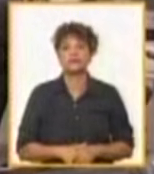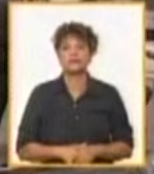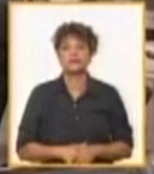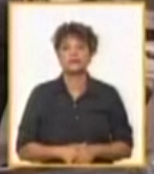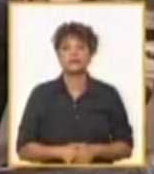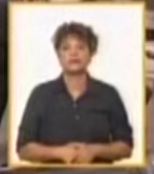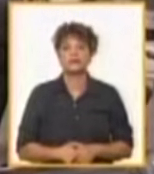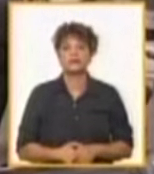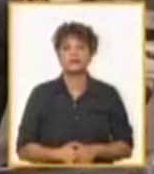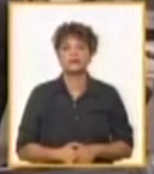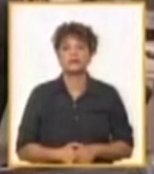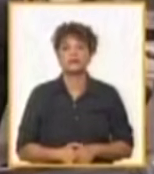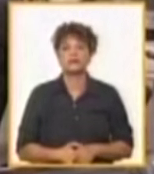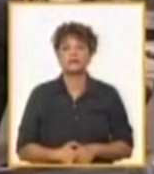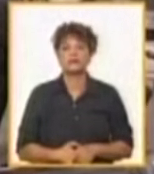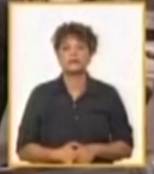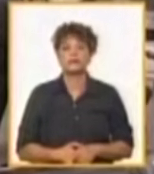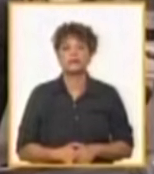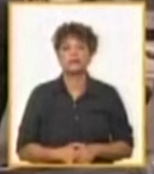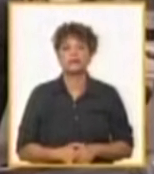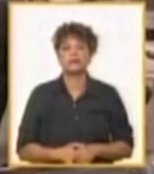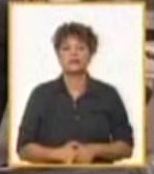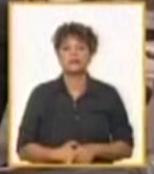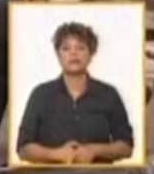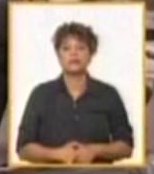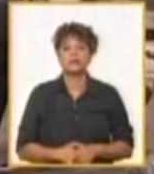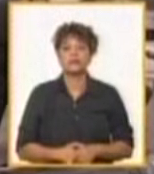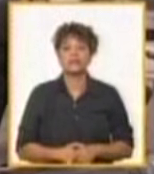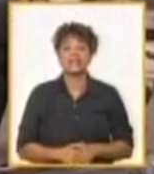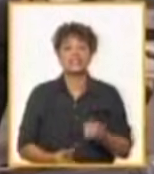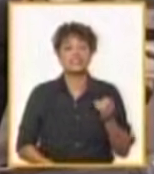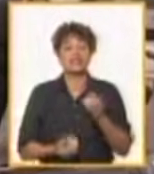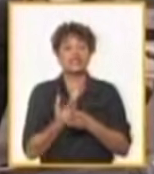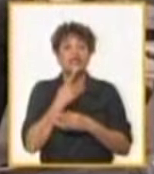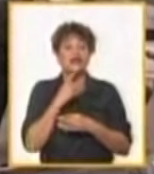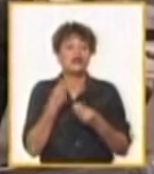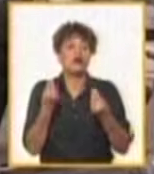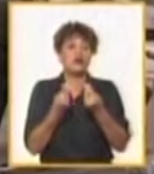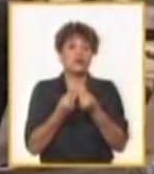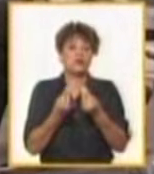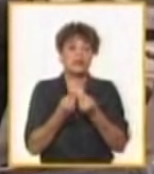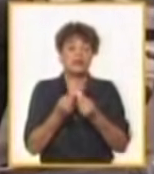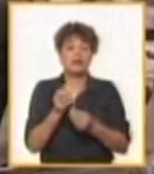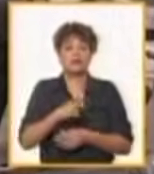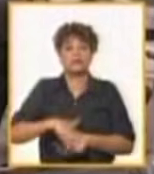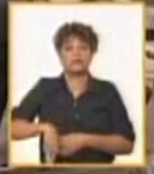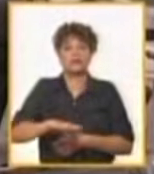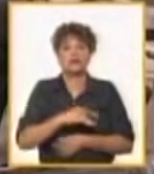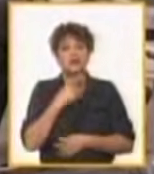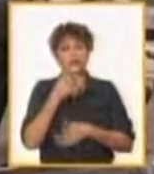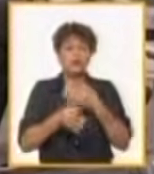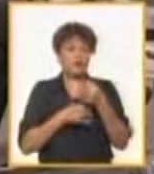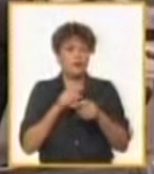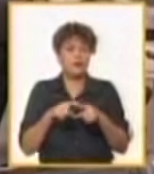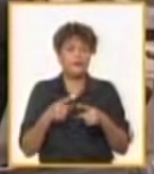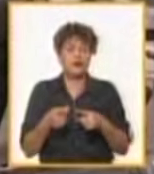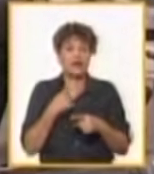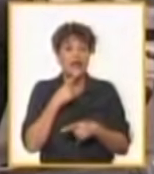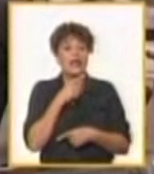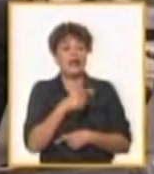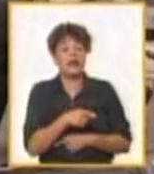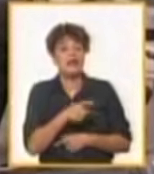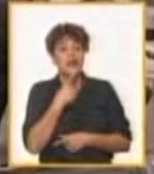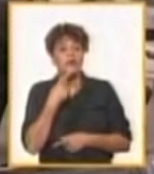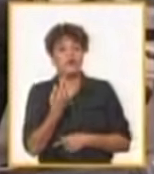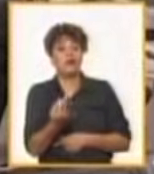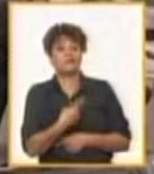Claro. Como unión. A partir de qué concepto de unidad. Yo te puedo explicar por qué, porque le dieron la tarea